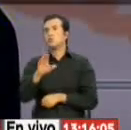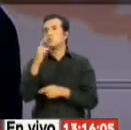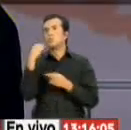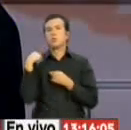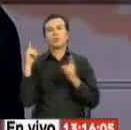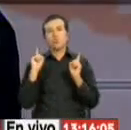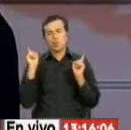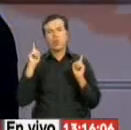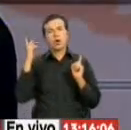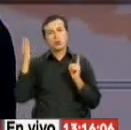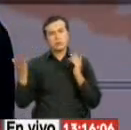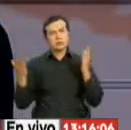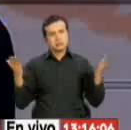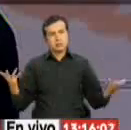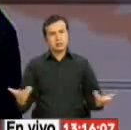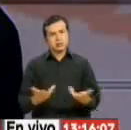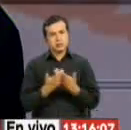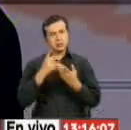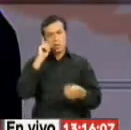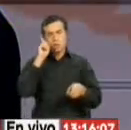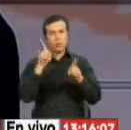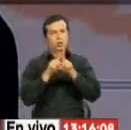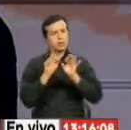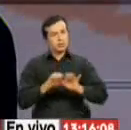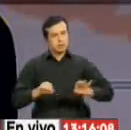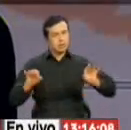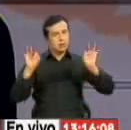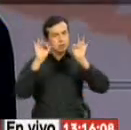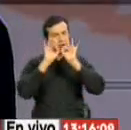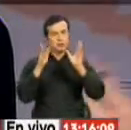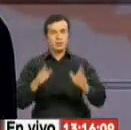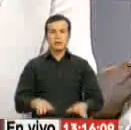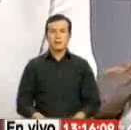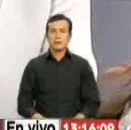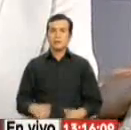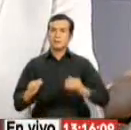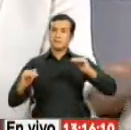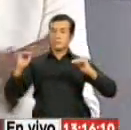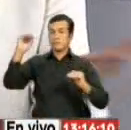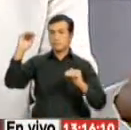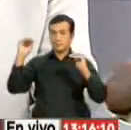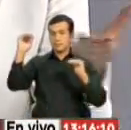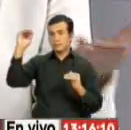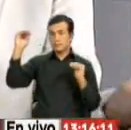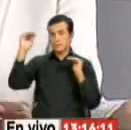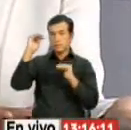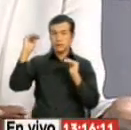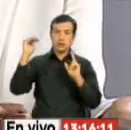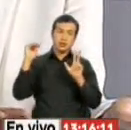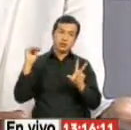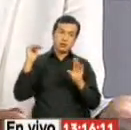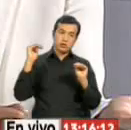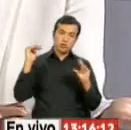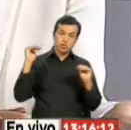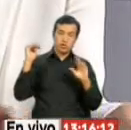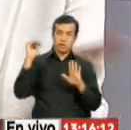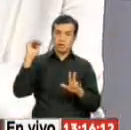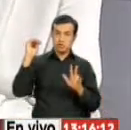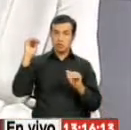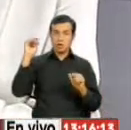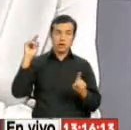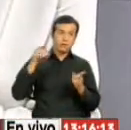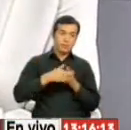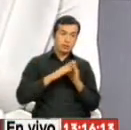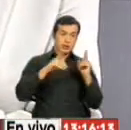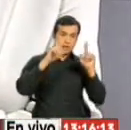salario que está viviendo para el próximo año hay una brecha muy amplia no estamos hablando de los empleadores